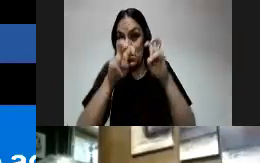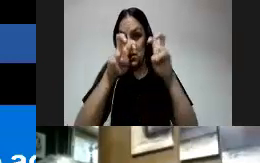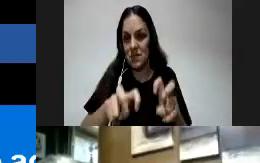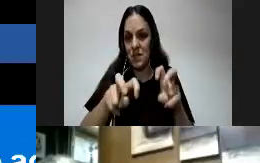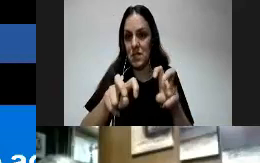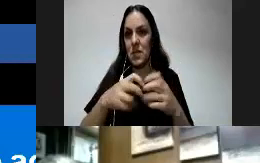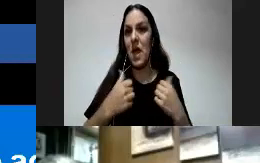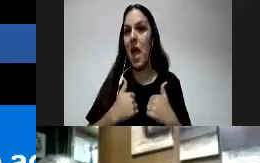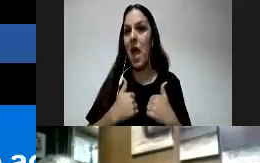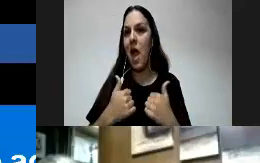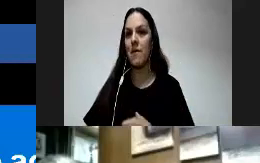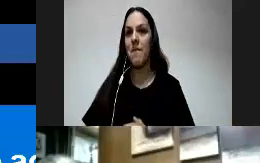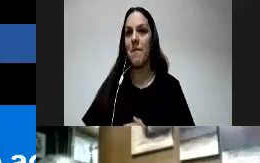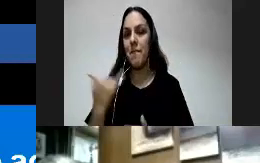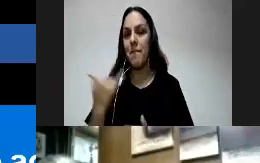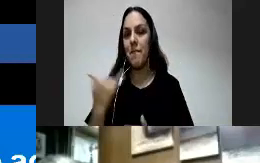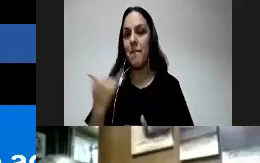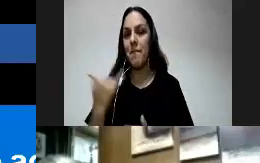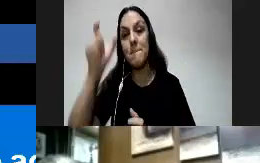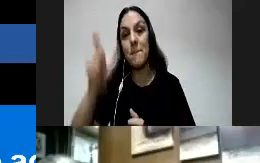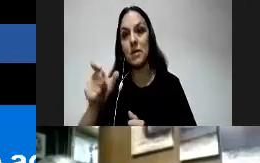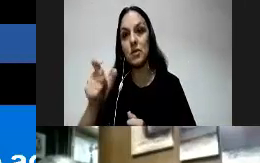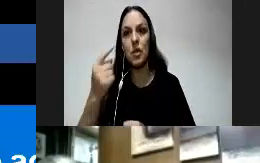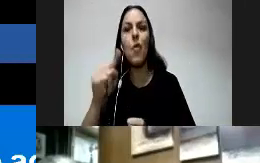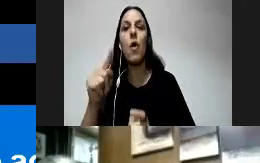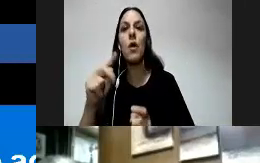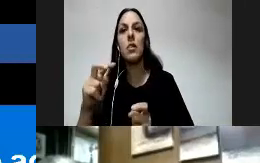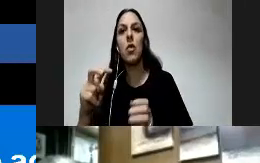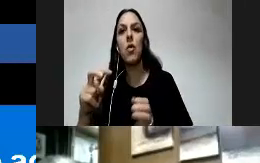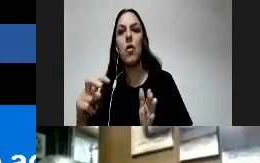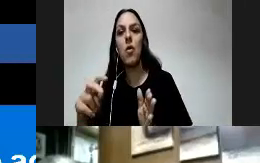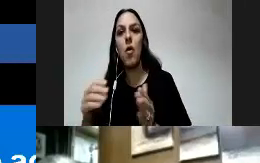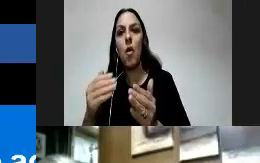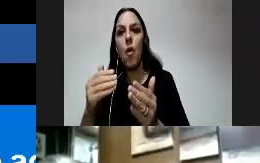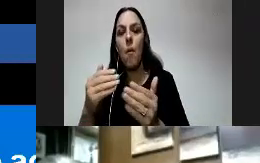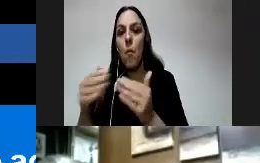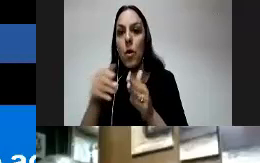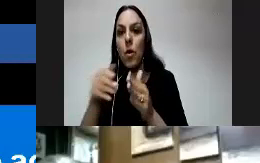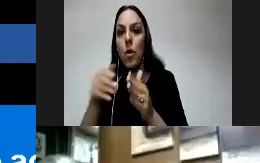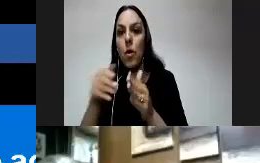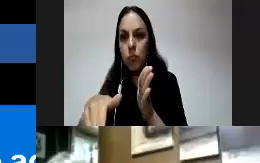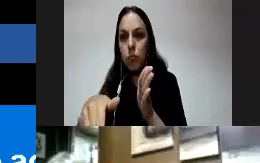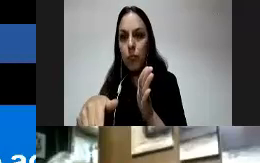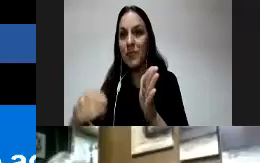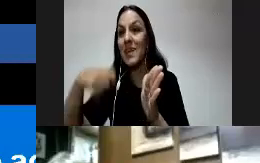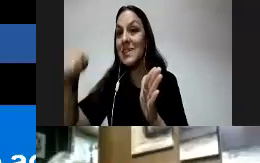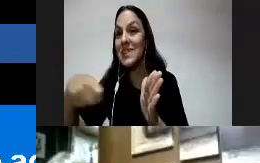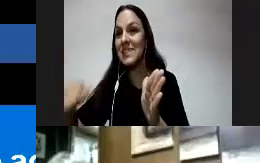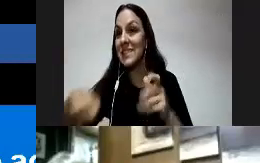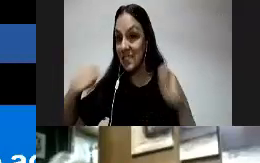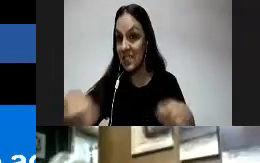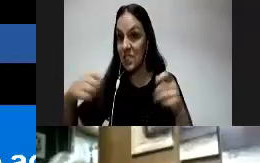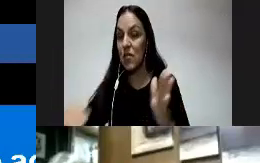persona, al desplazarse la puerta, ingresa a la silla de ruedas, se